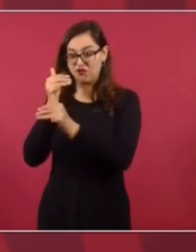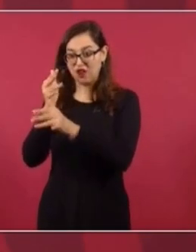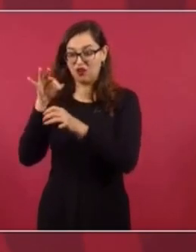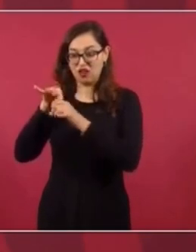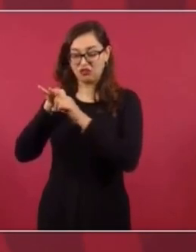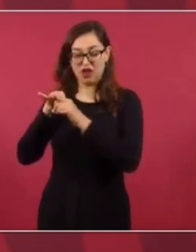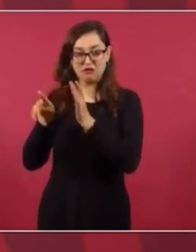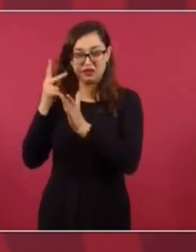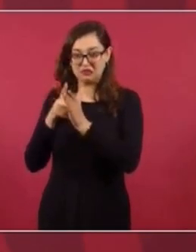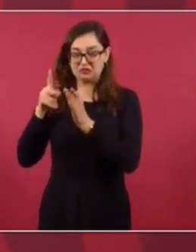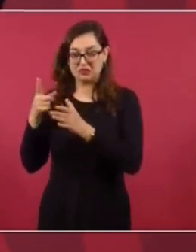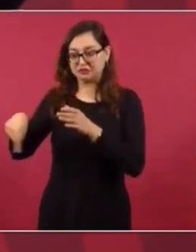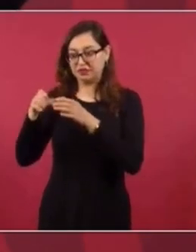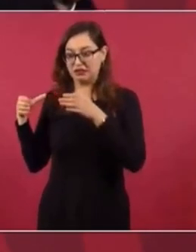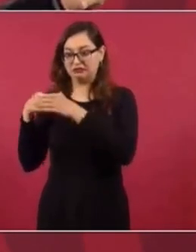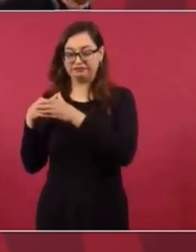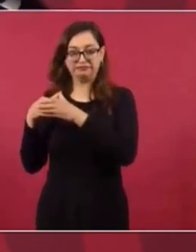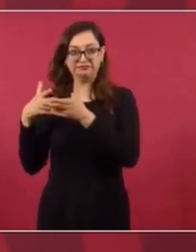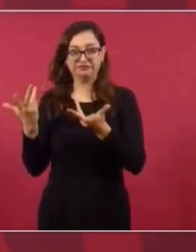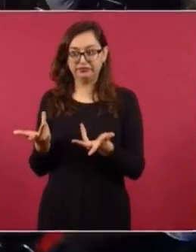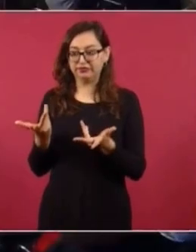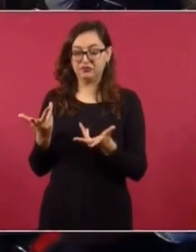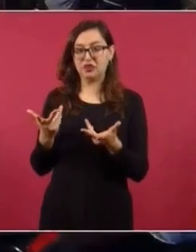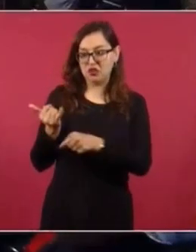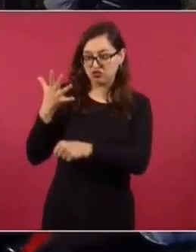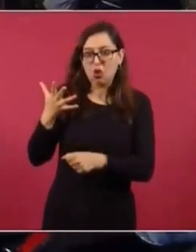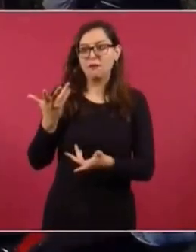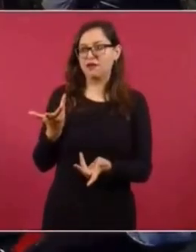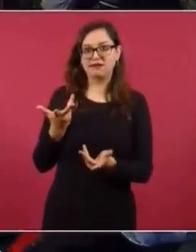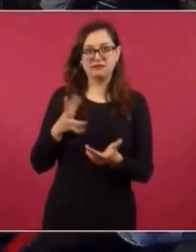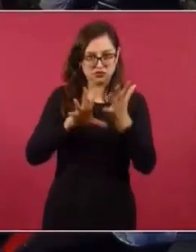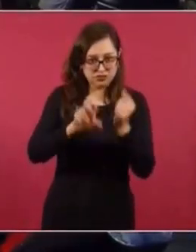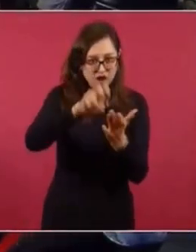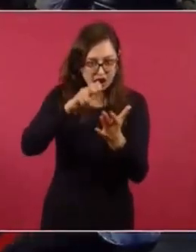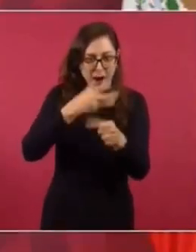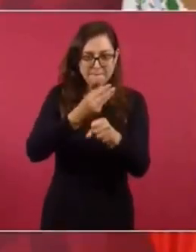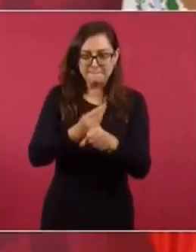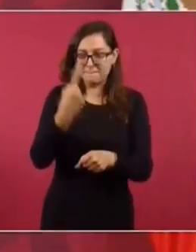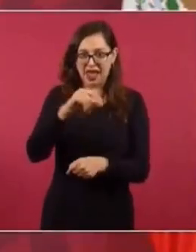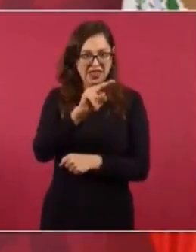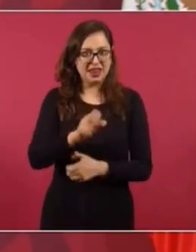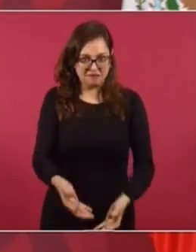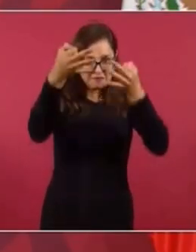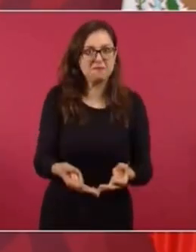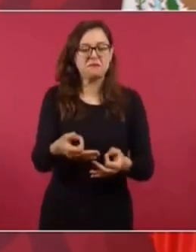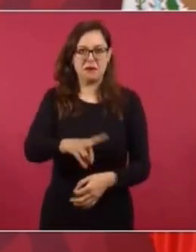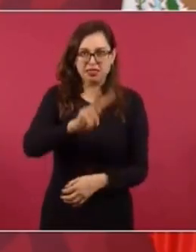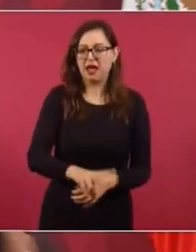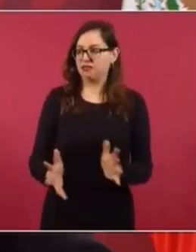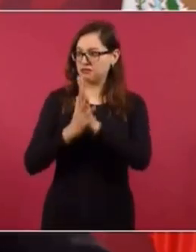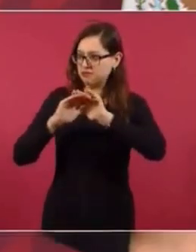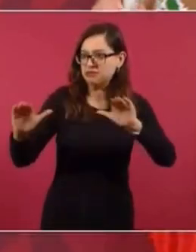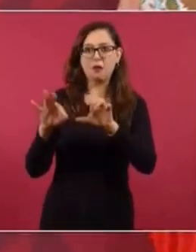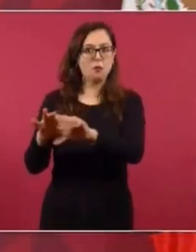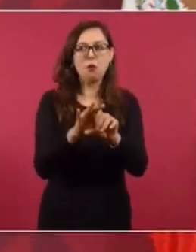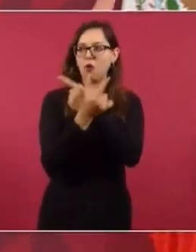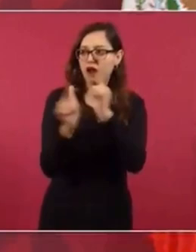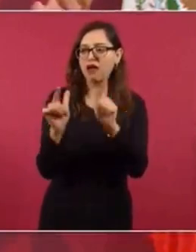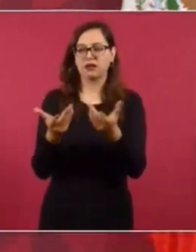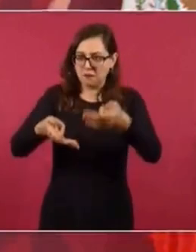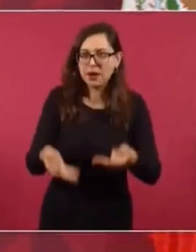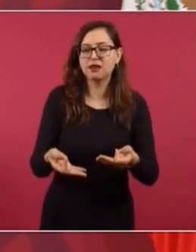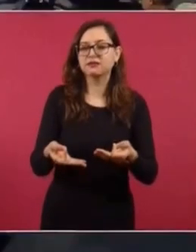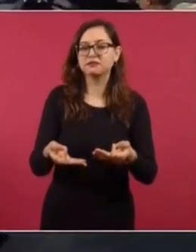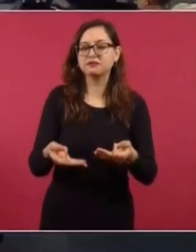mapaches los que impiden una reforma constitucional para hacer valer a plenitud la democracia, sino que engañan